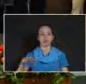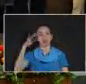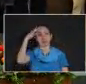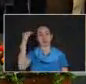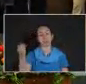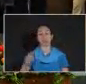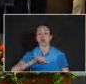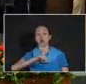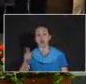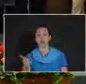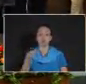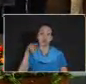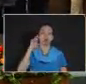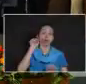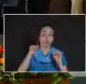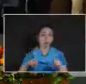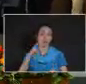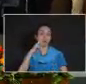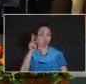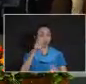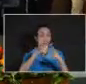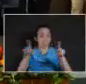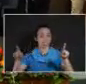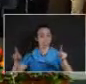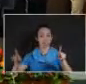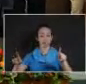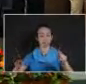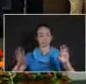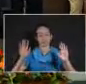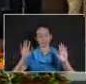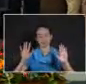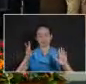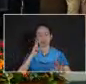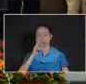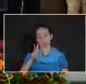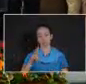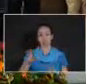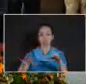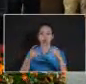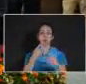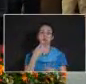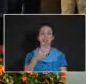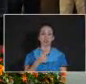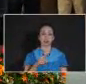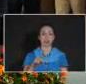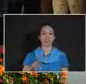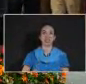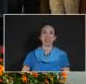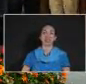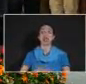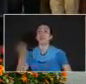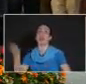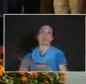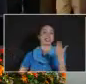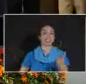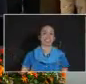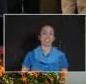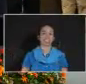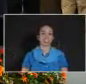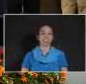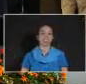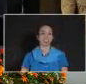lo pueden ver de otra manera. Es que mire, como dijo William Shakespeare, ¿verdad?